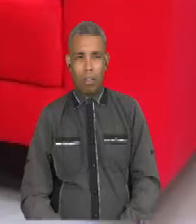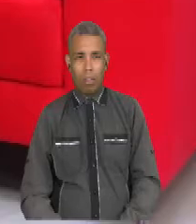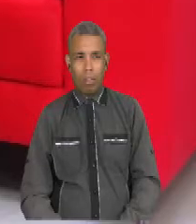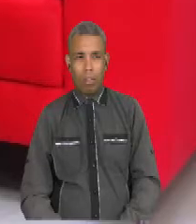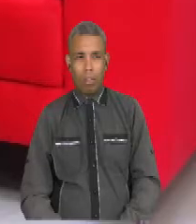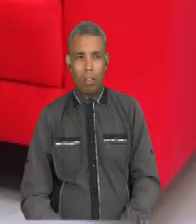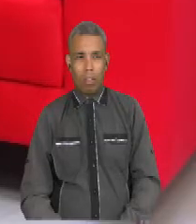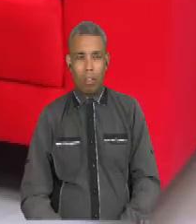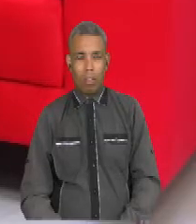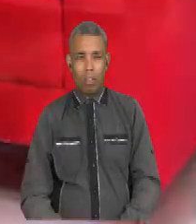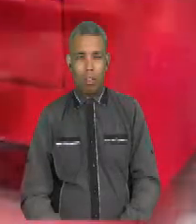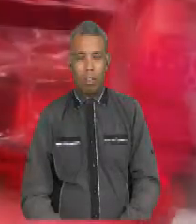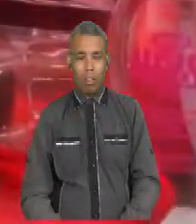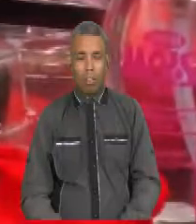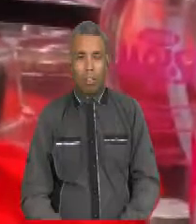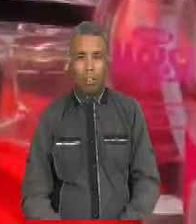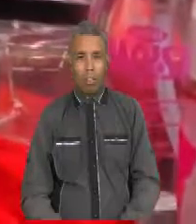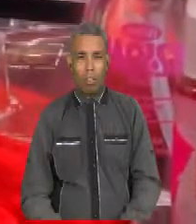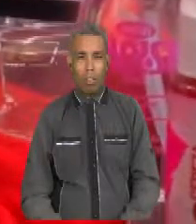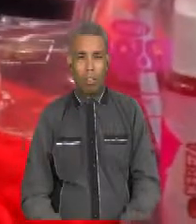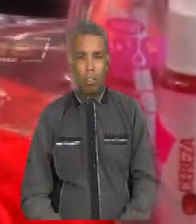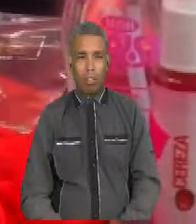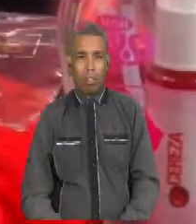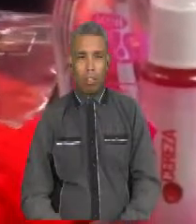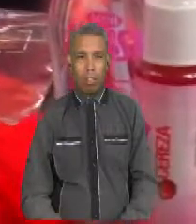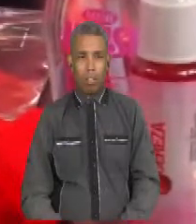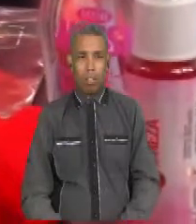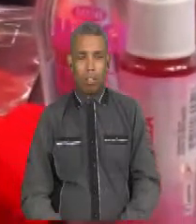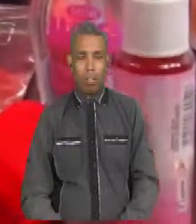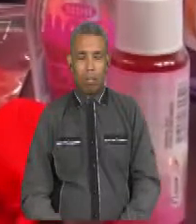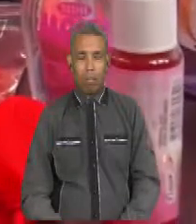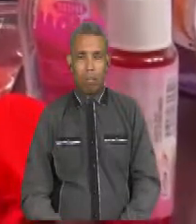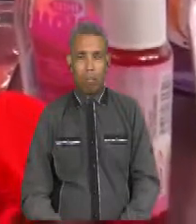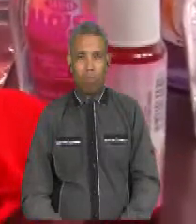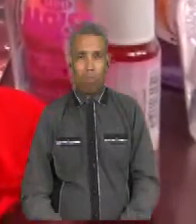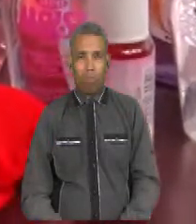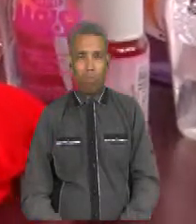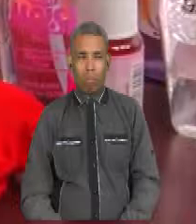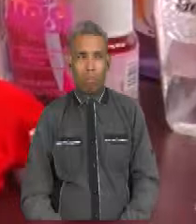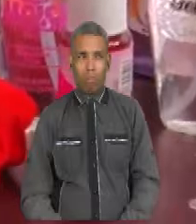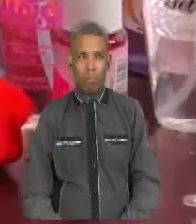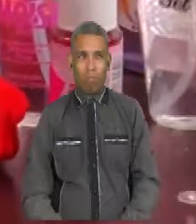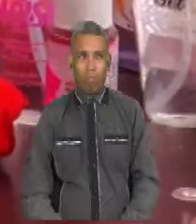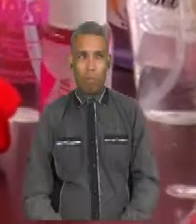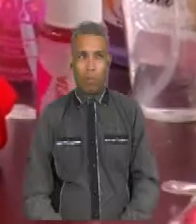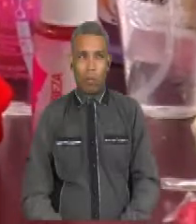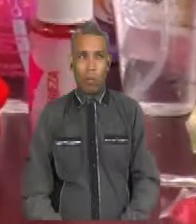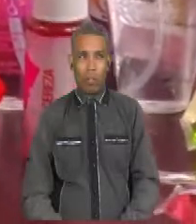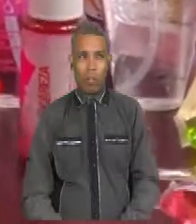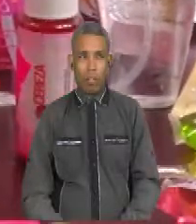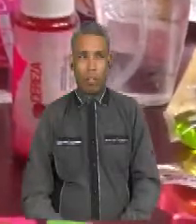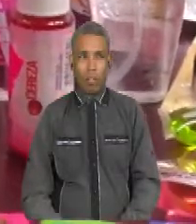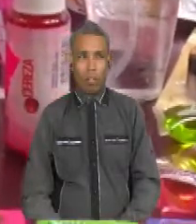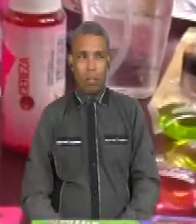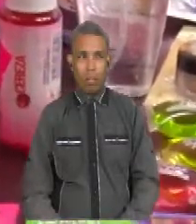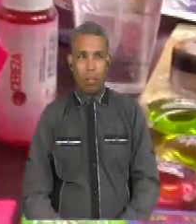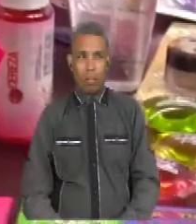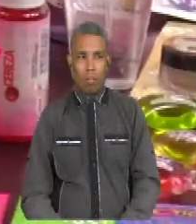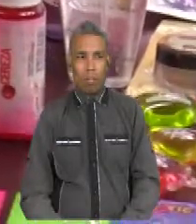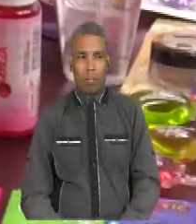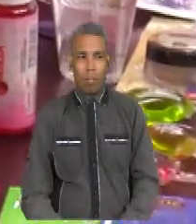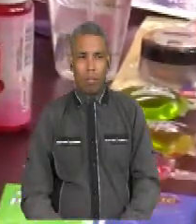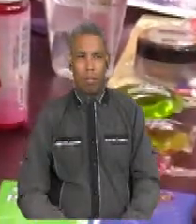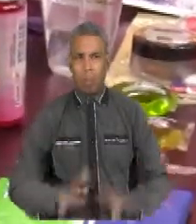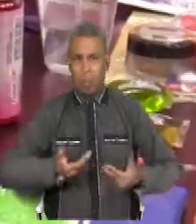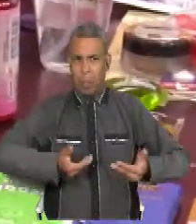en la tienda erótica, como se llame, solamente X o Y, venden cosas para solo gente, vibradores. No, y eso allá solamente va gente depravada, eso quién